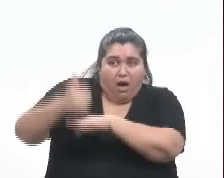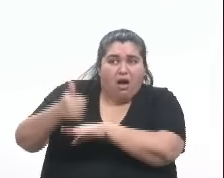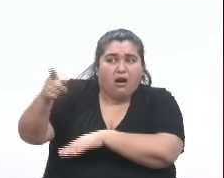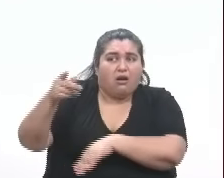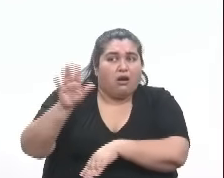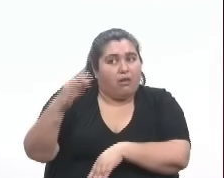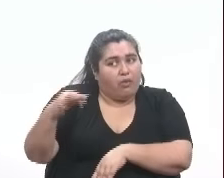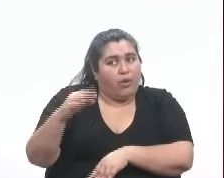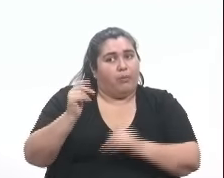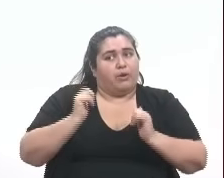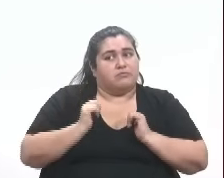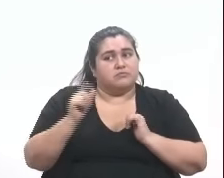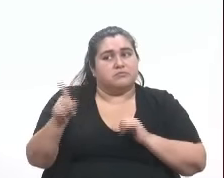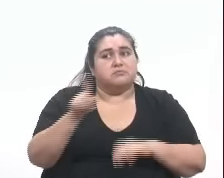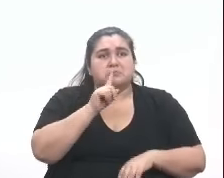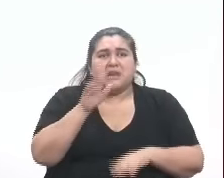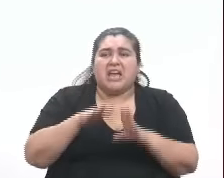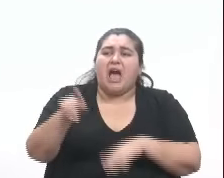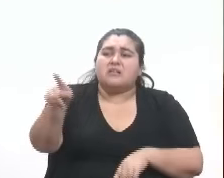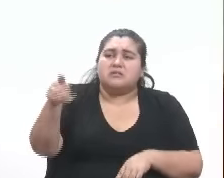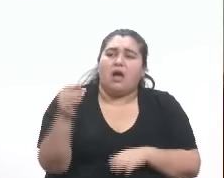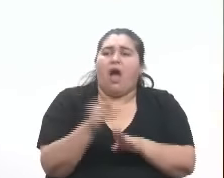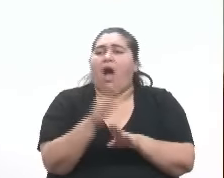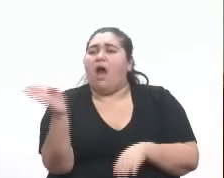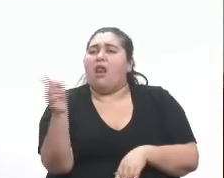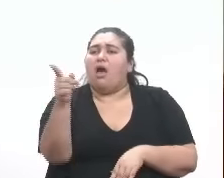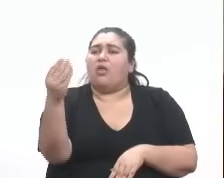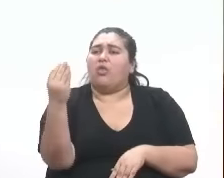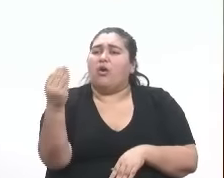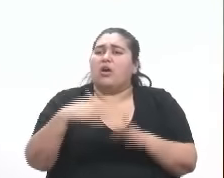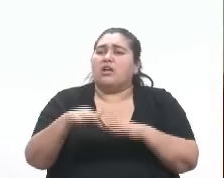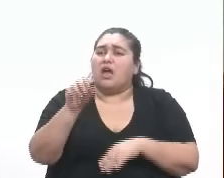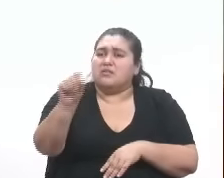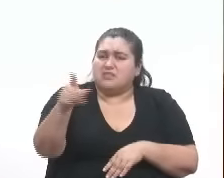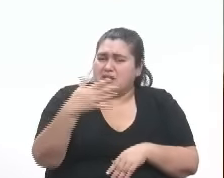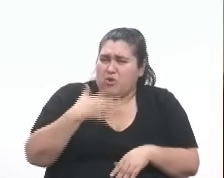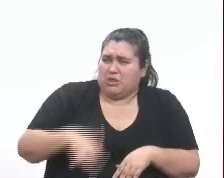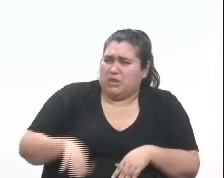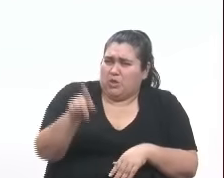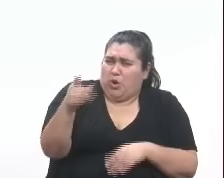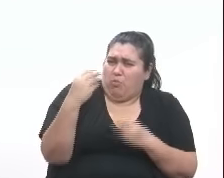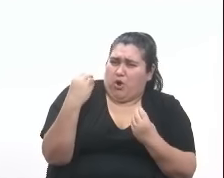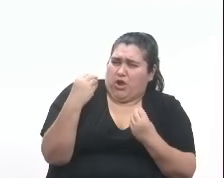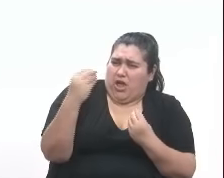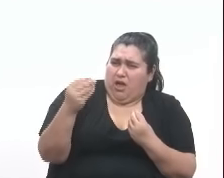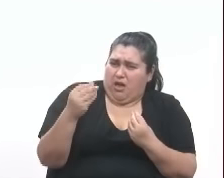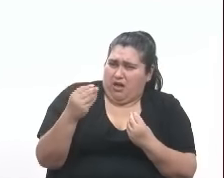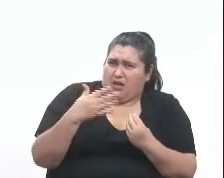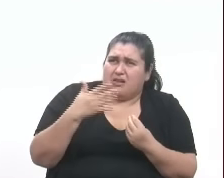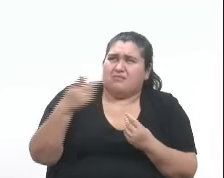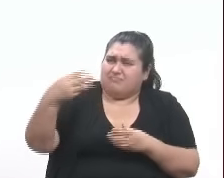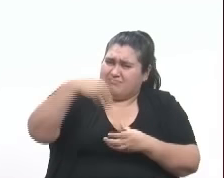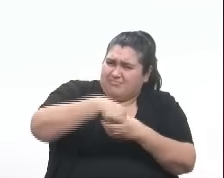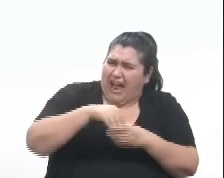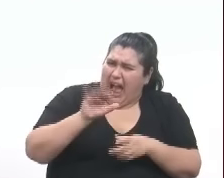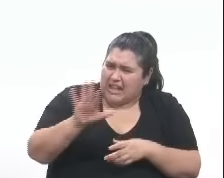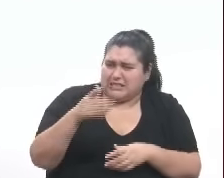sentado. ¿Cómo se va a sentar al lado del lugar de que no entiende usted cómo está el sistema del Senado? ¿No tiene vergüenza hacer